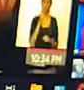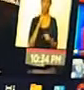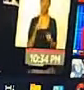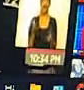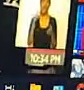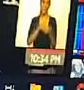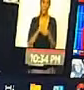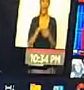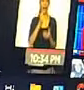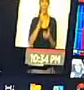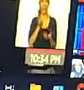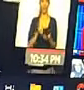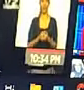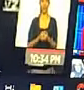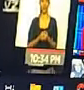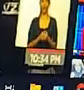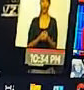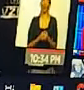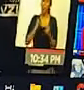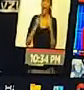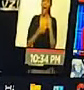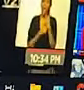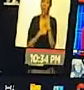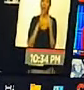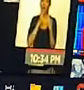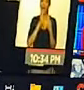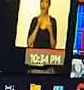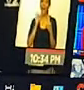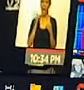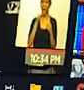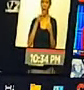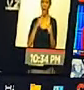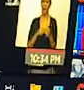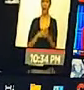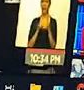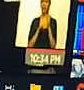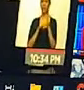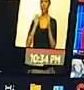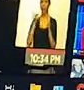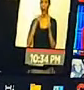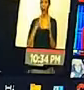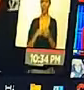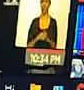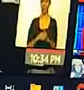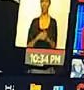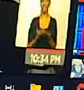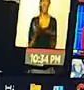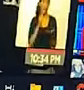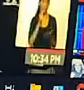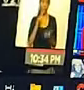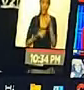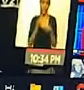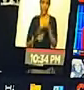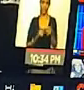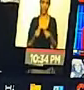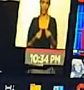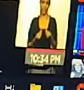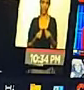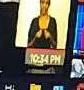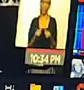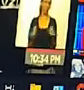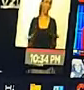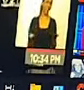la pregunta al señor. Guaidó, ¿quién es Guayaba? ¿Dónde está Guayaba? Esa es la pregunta que hay que hacerse. ¿Qué es Guayaba?